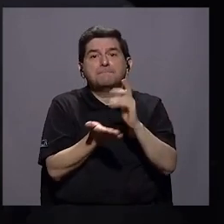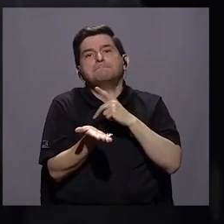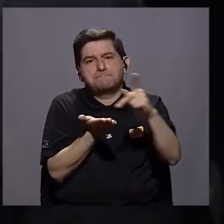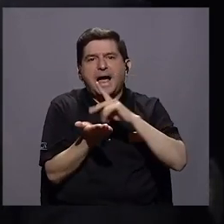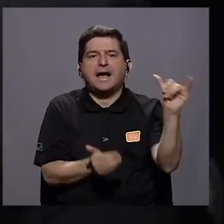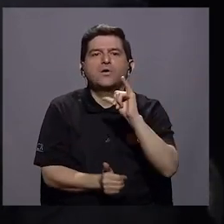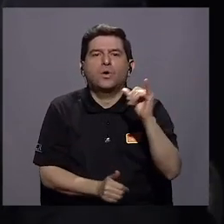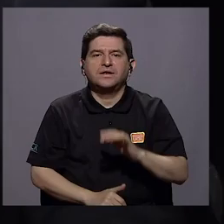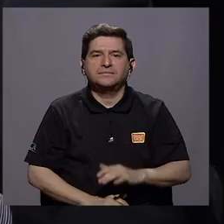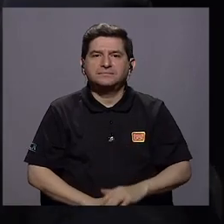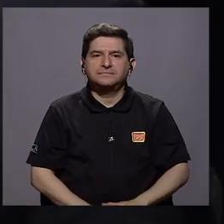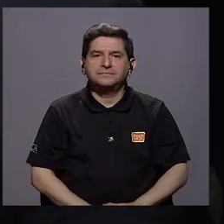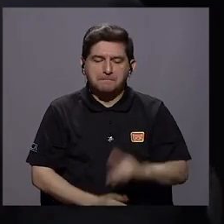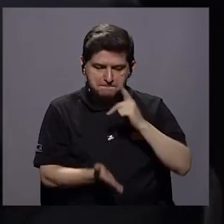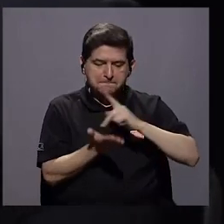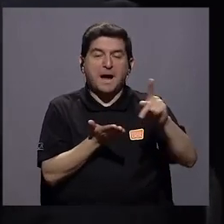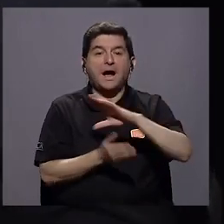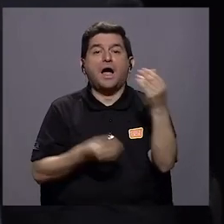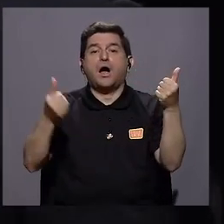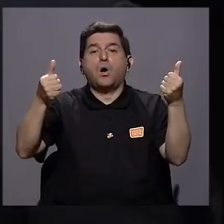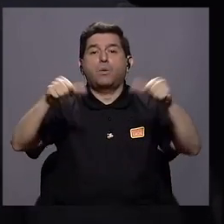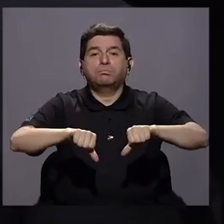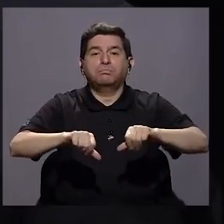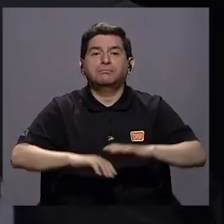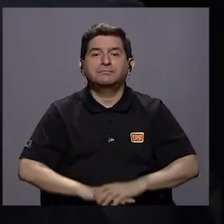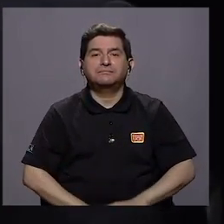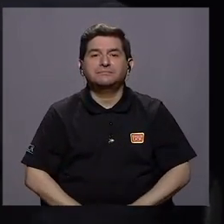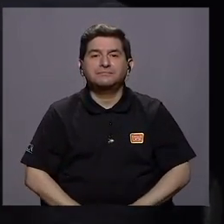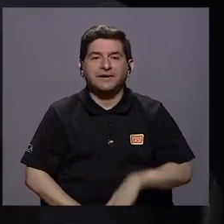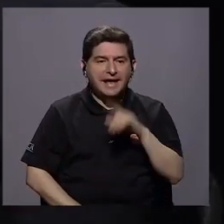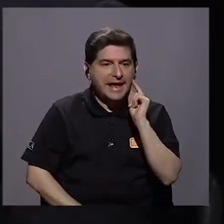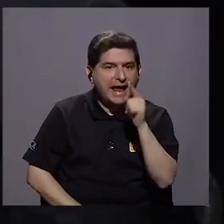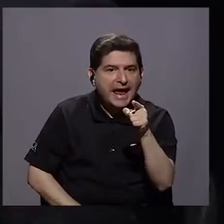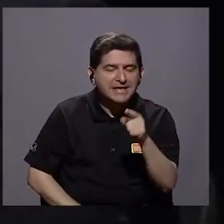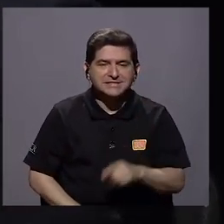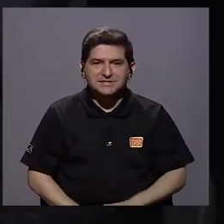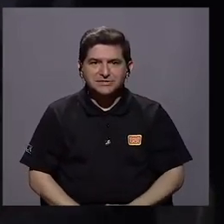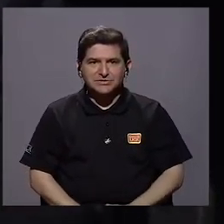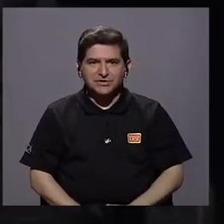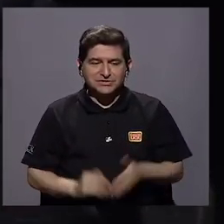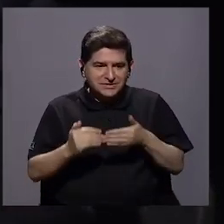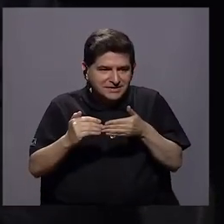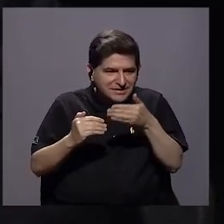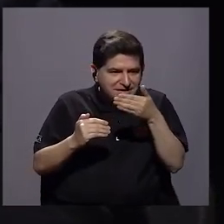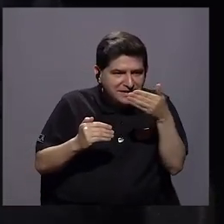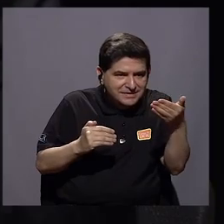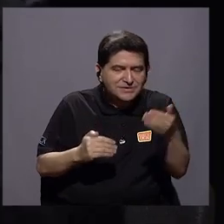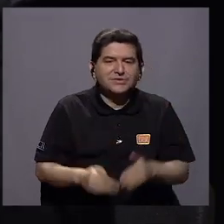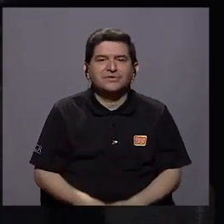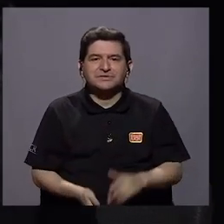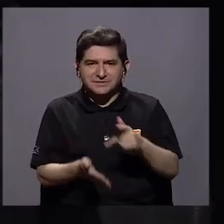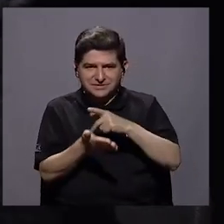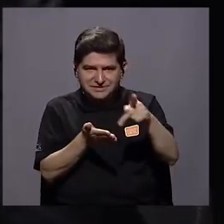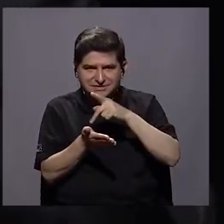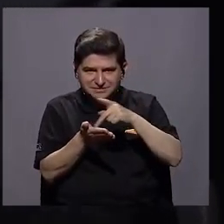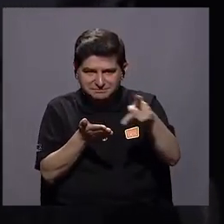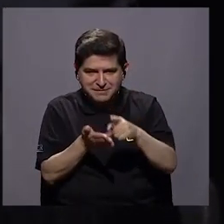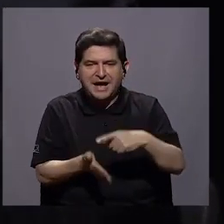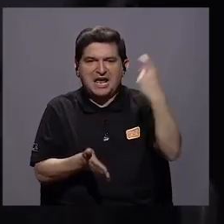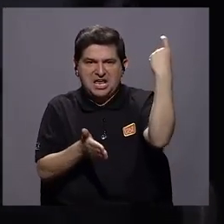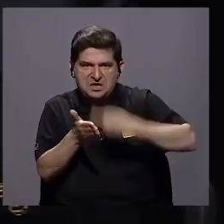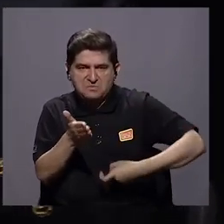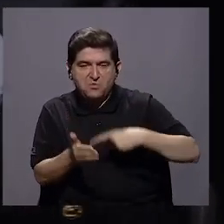paga. Paga o lo pierde. Esos son los bienes que van a pagar este impuesto